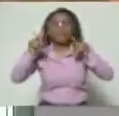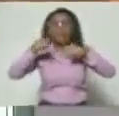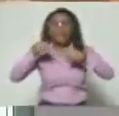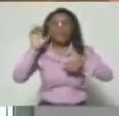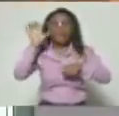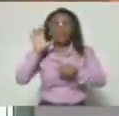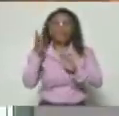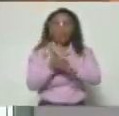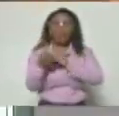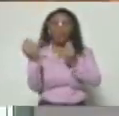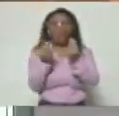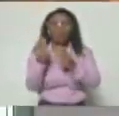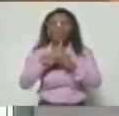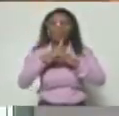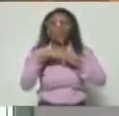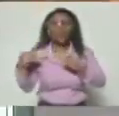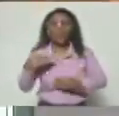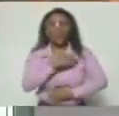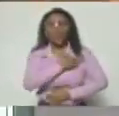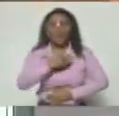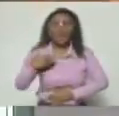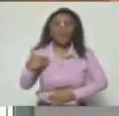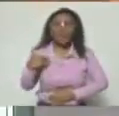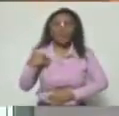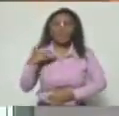todos y todas deseamos.